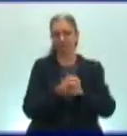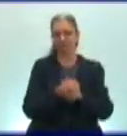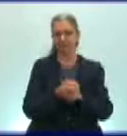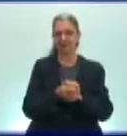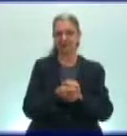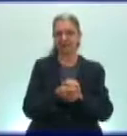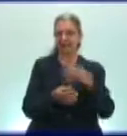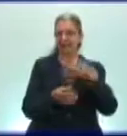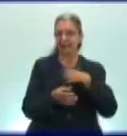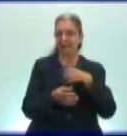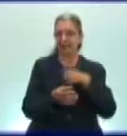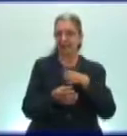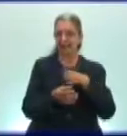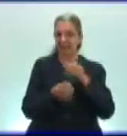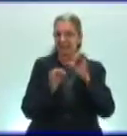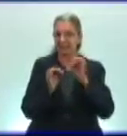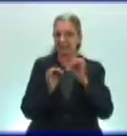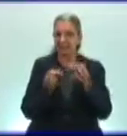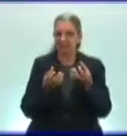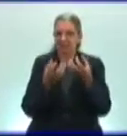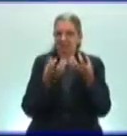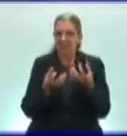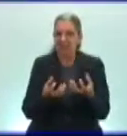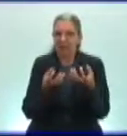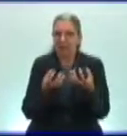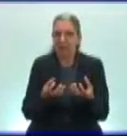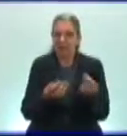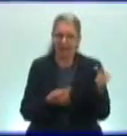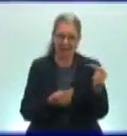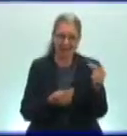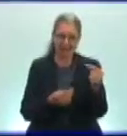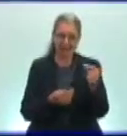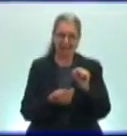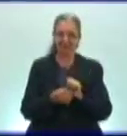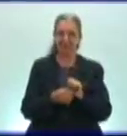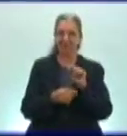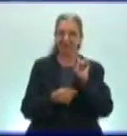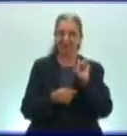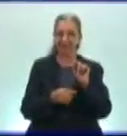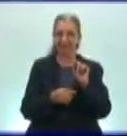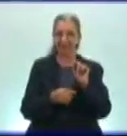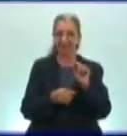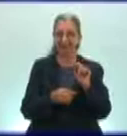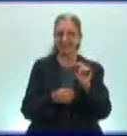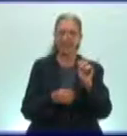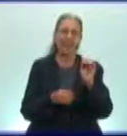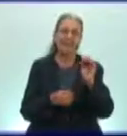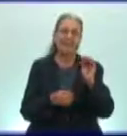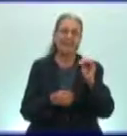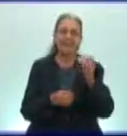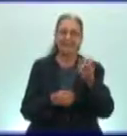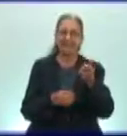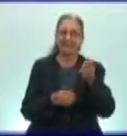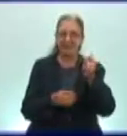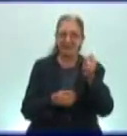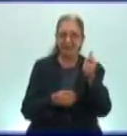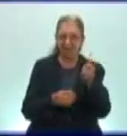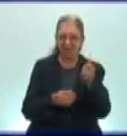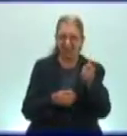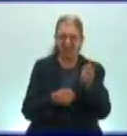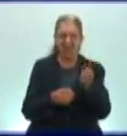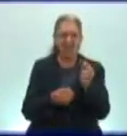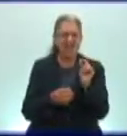una carga negativa. La masa de esta partícula subatómica es muy